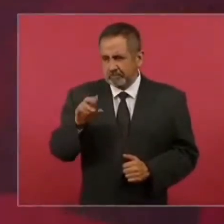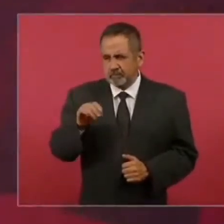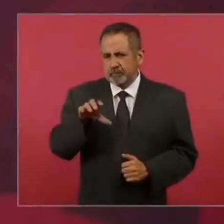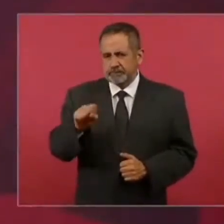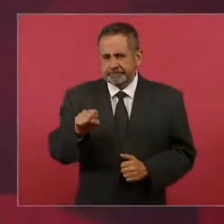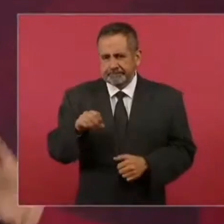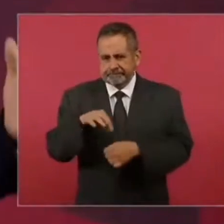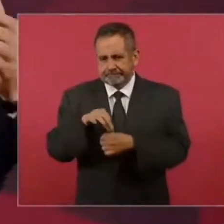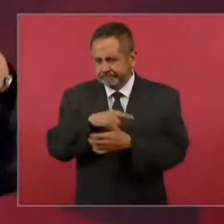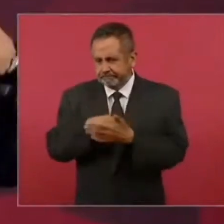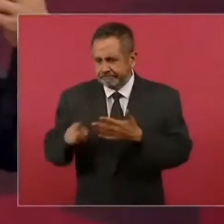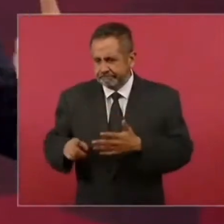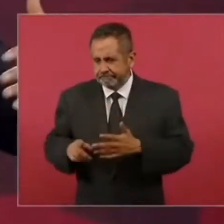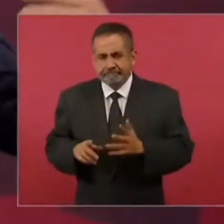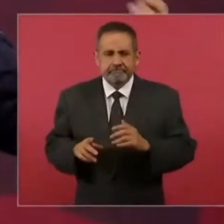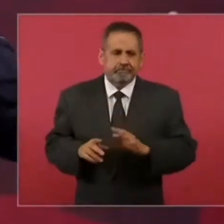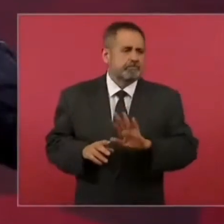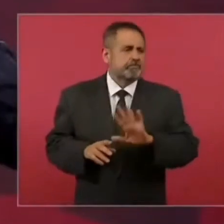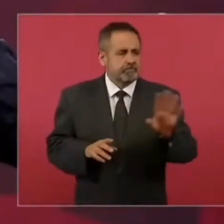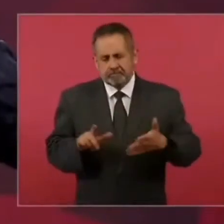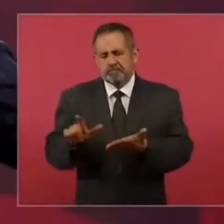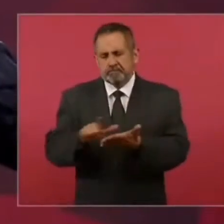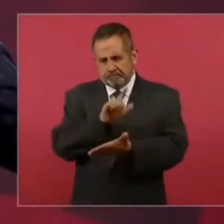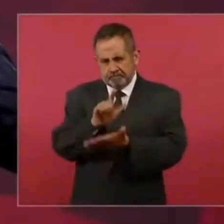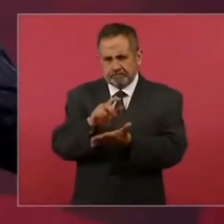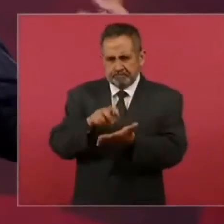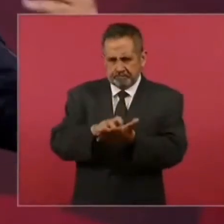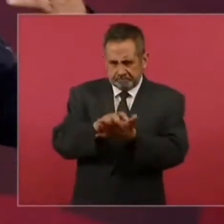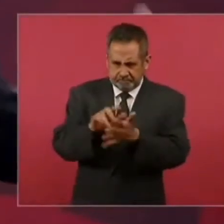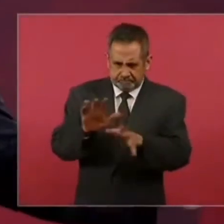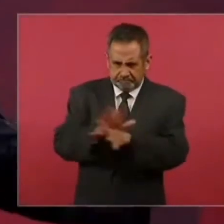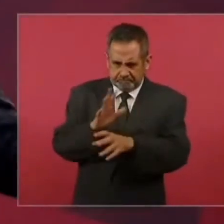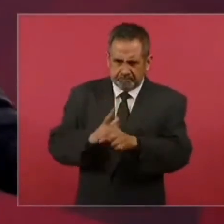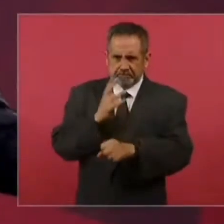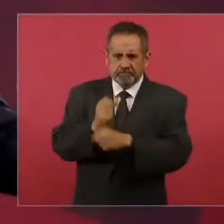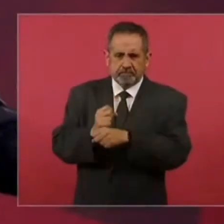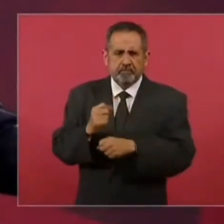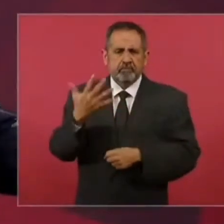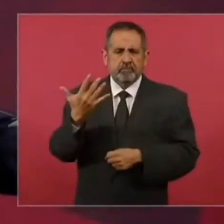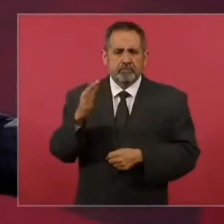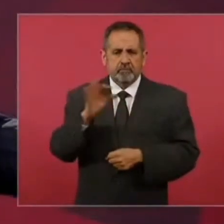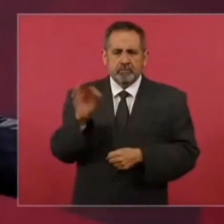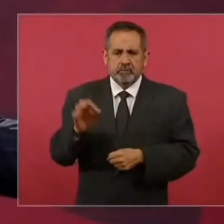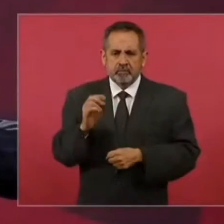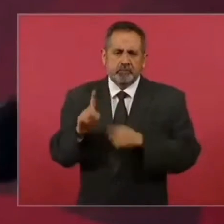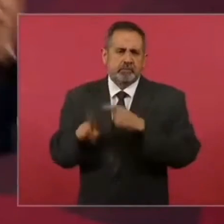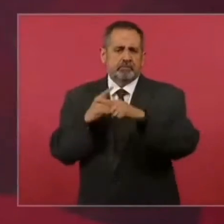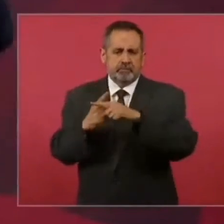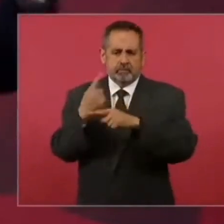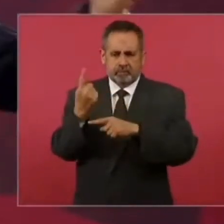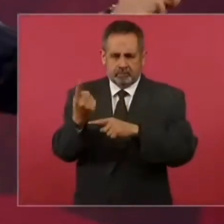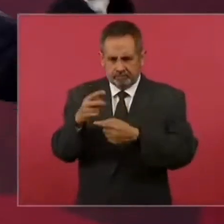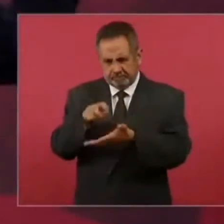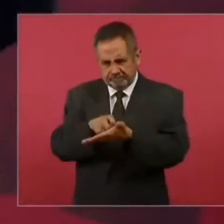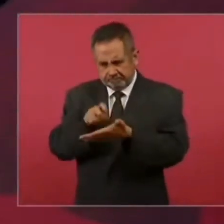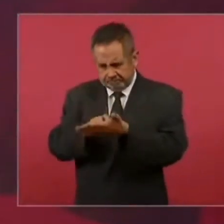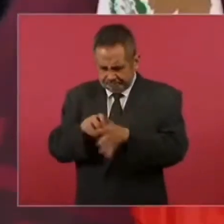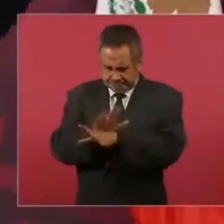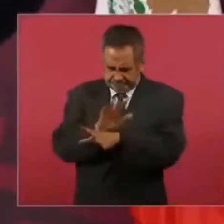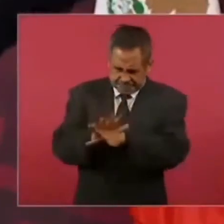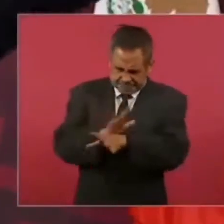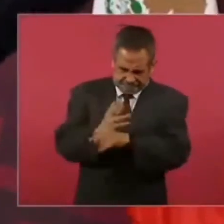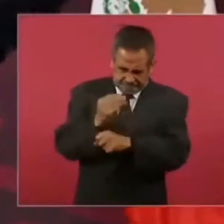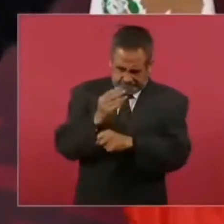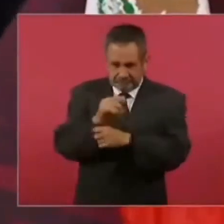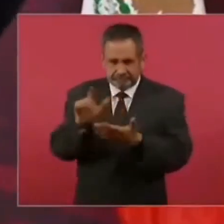calificada, pues entonces sí se puede reformar la ley con mayoría simple. Entonces empecé a decir,